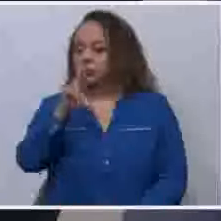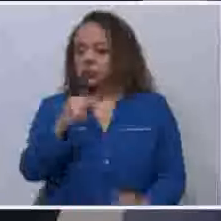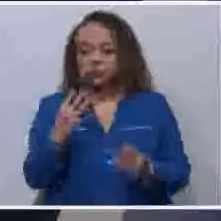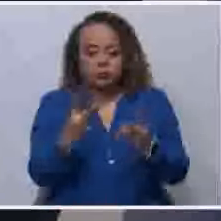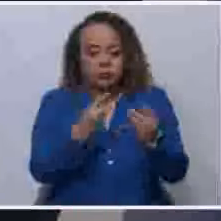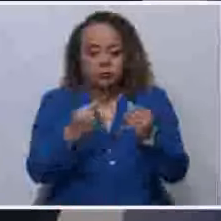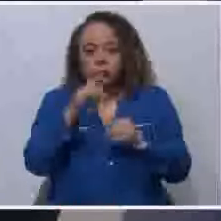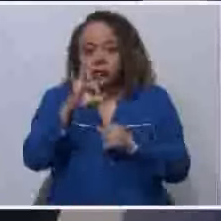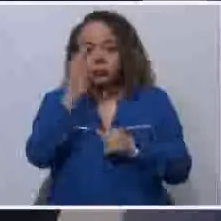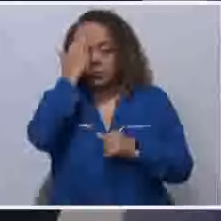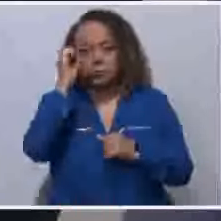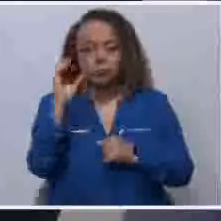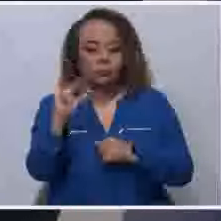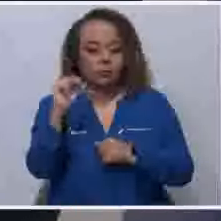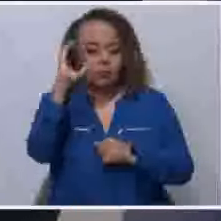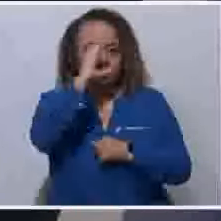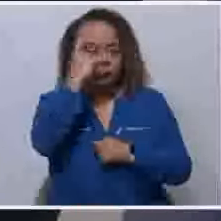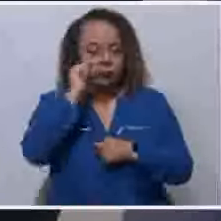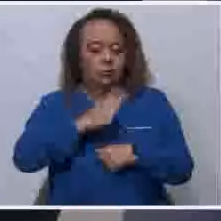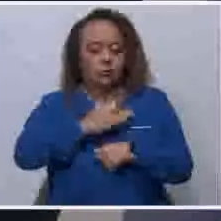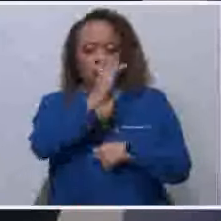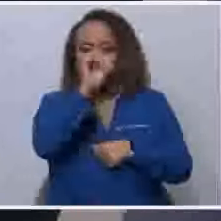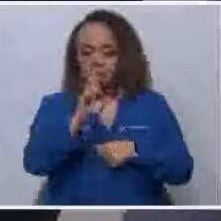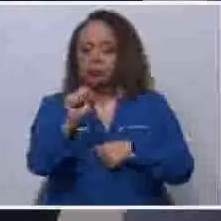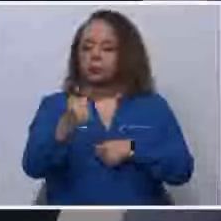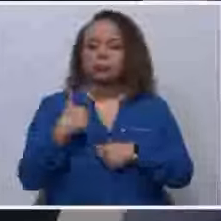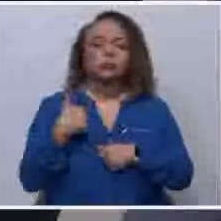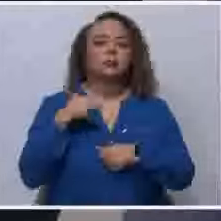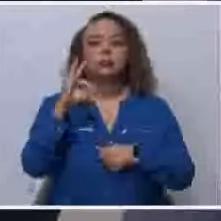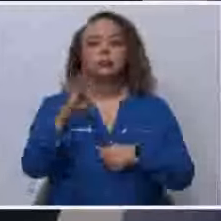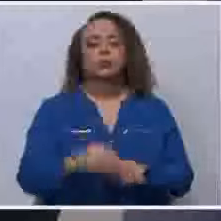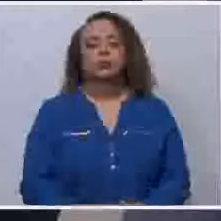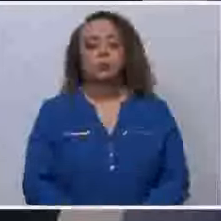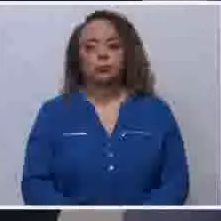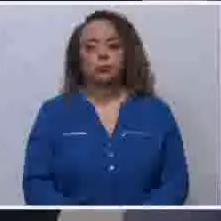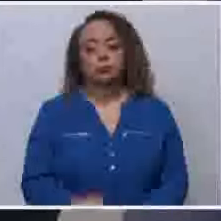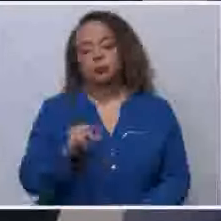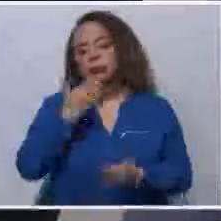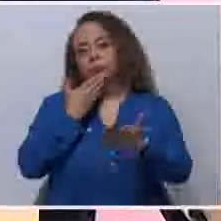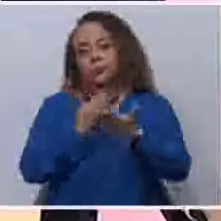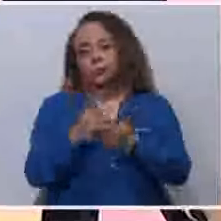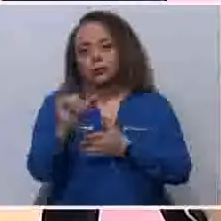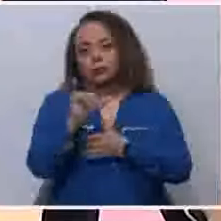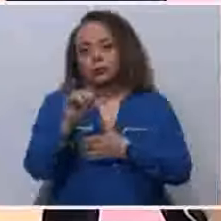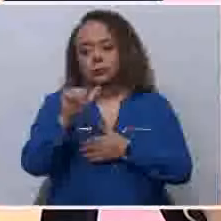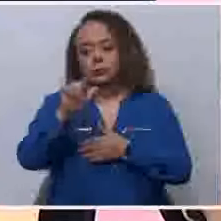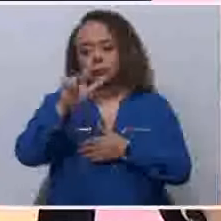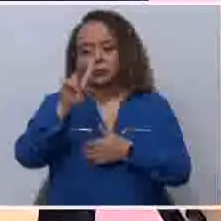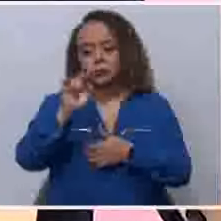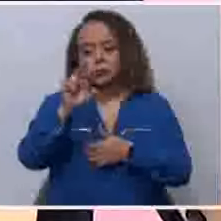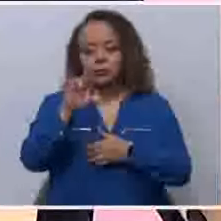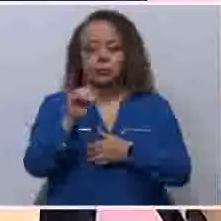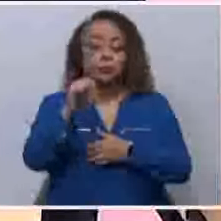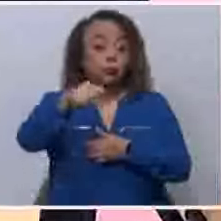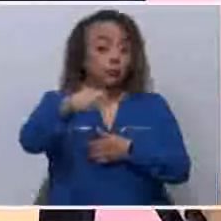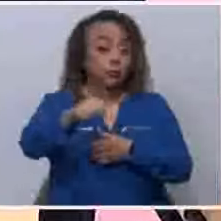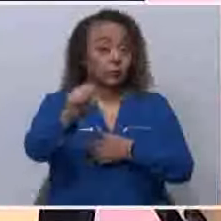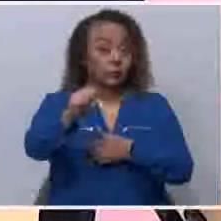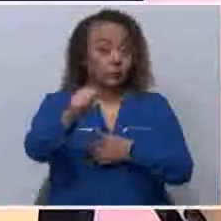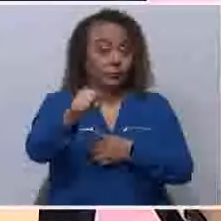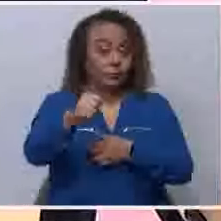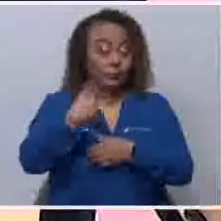los 9 porque no se buscan. Y para mí Costa Rica sí tiene 9. Claro, no tan buenos tal vez como Álvaro, lo que sea. Bueno, hoy sí tiene un